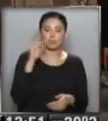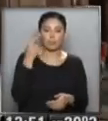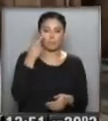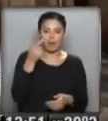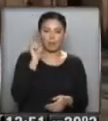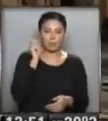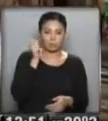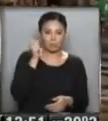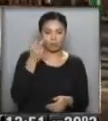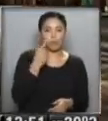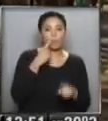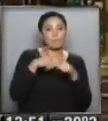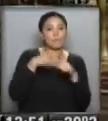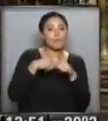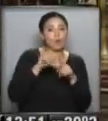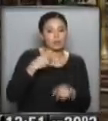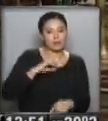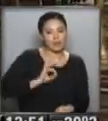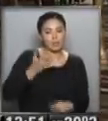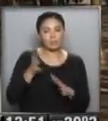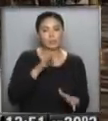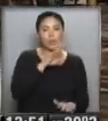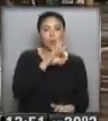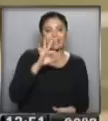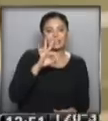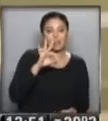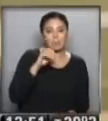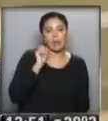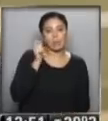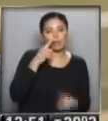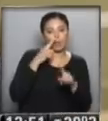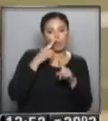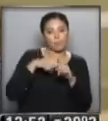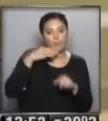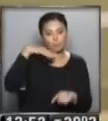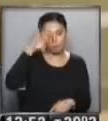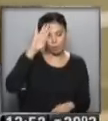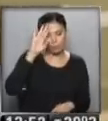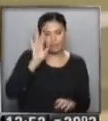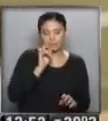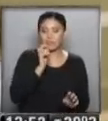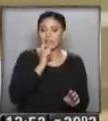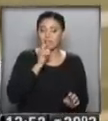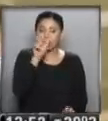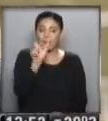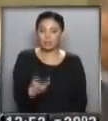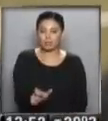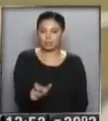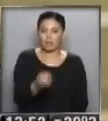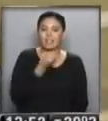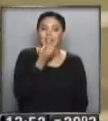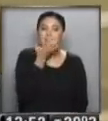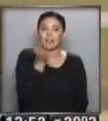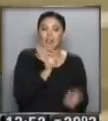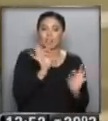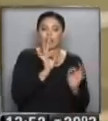un ingreso alto, estamos hablando de sueldos de 40.000 pesos por mes, son ingresos altos, la AFIP, si esa persona no tiene declarado